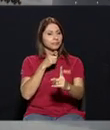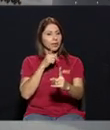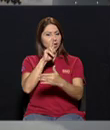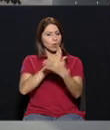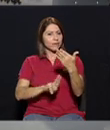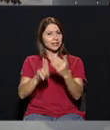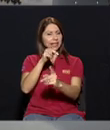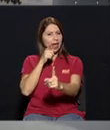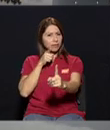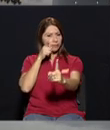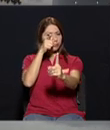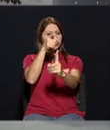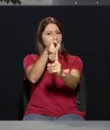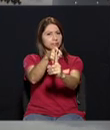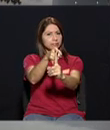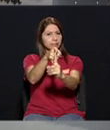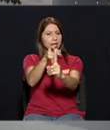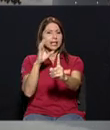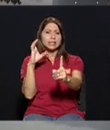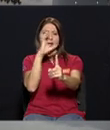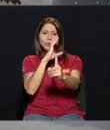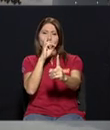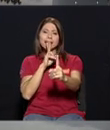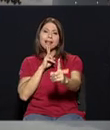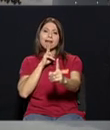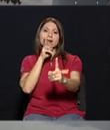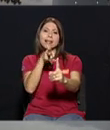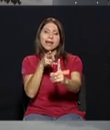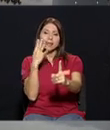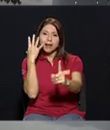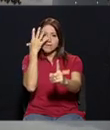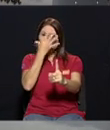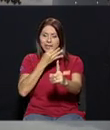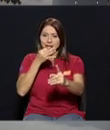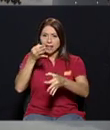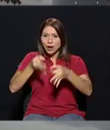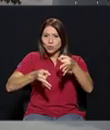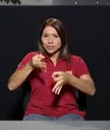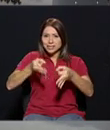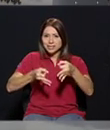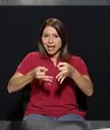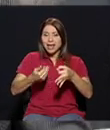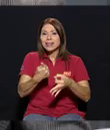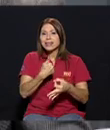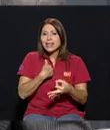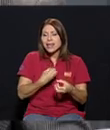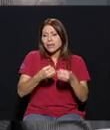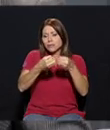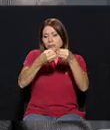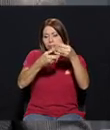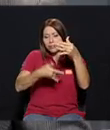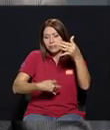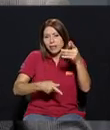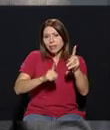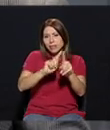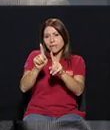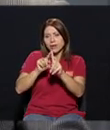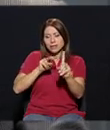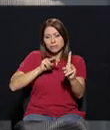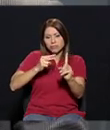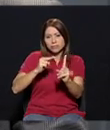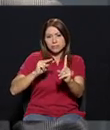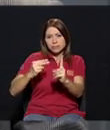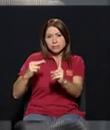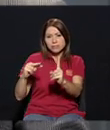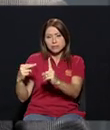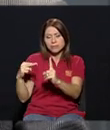La finalidad de la universidad, esa búsqueda de la verdad, de la belleza, de la justicia, tiene múltiples puntos de